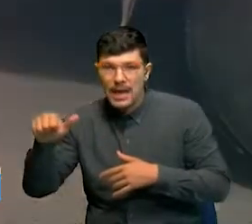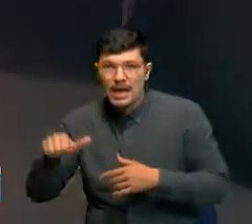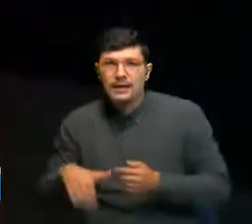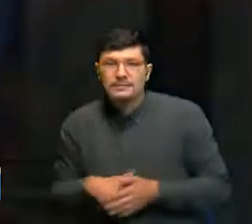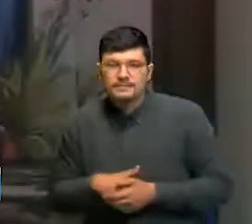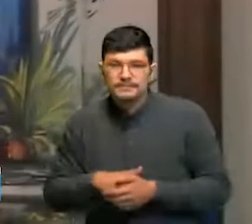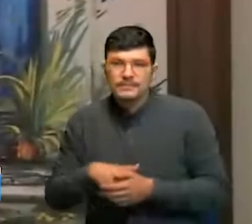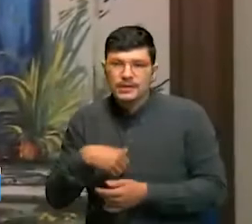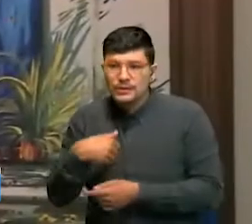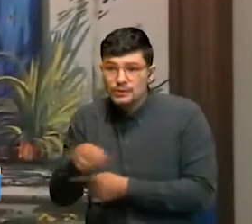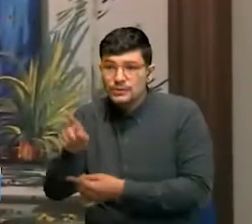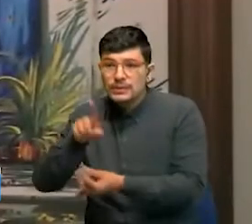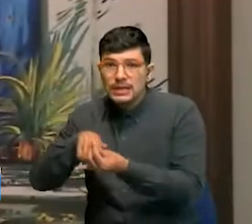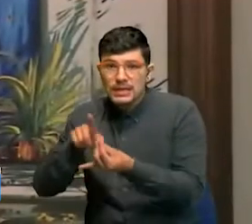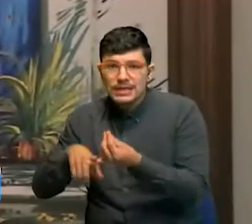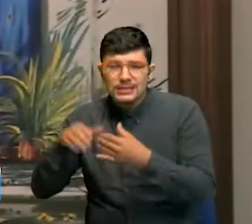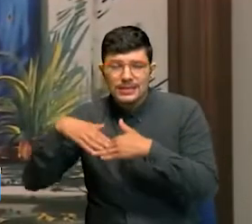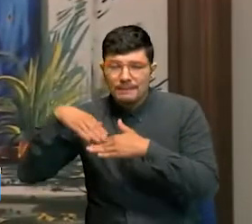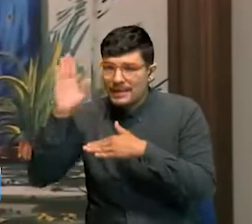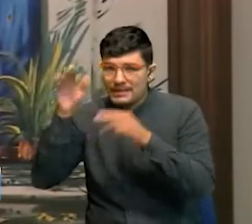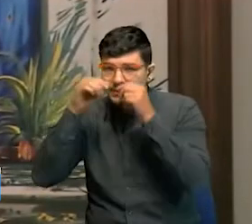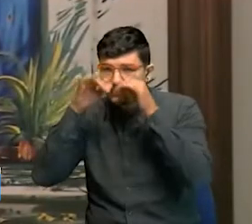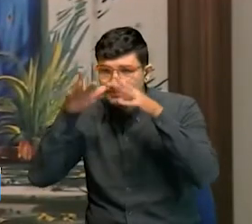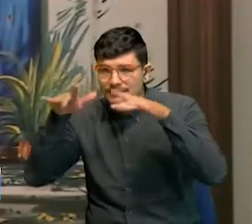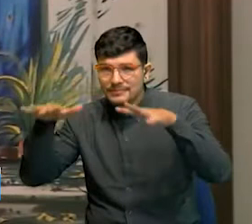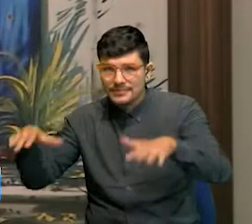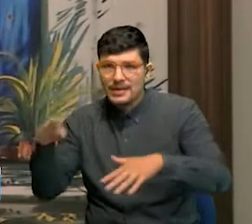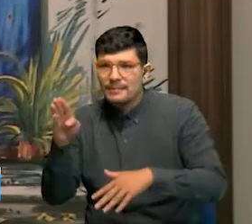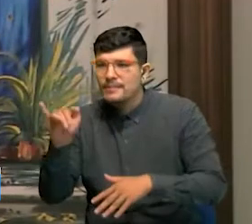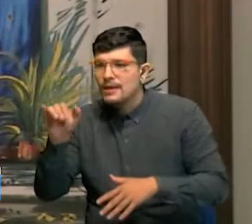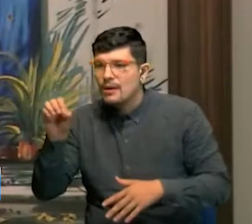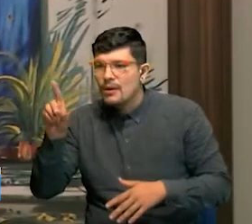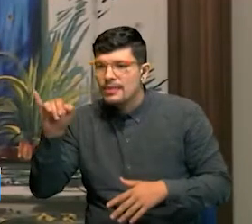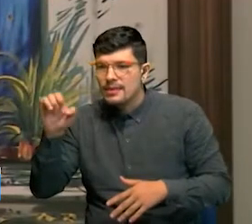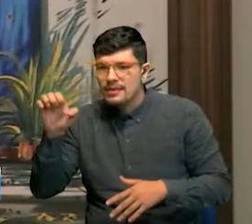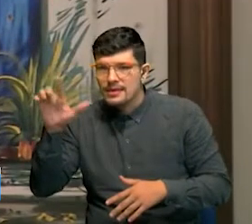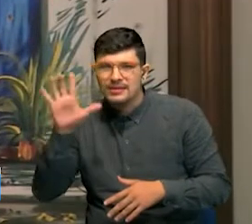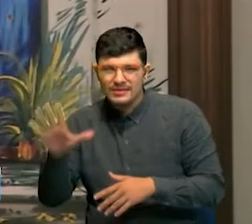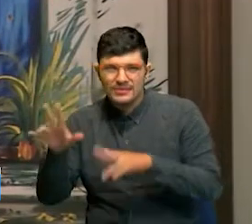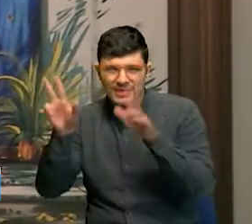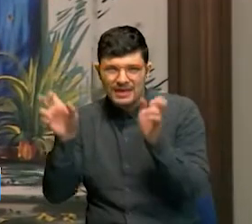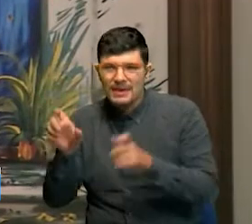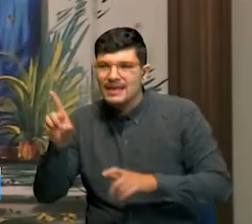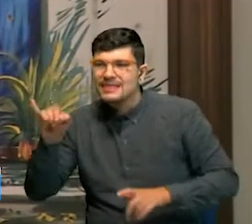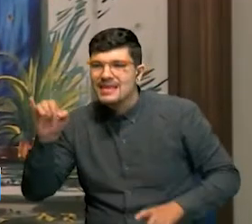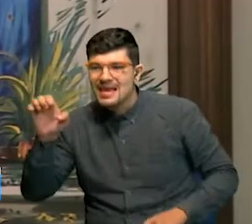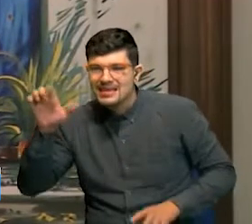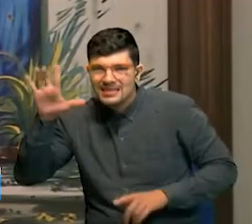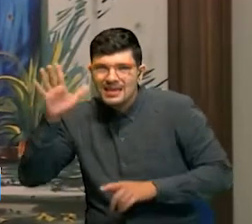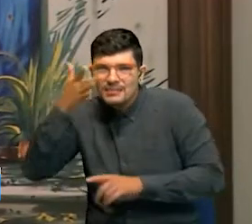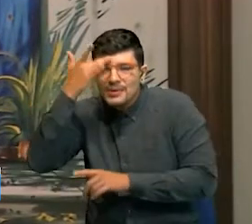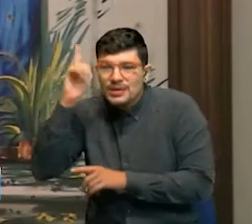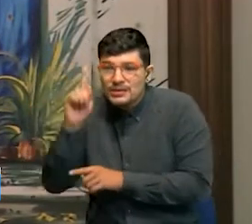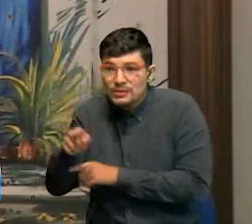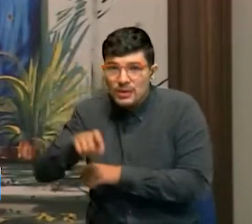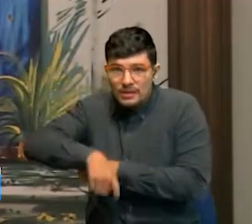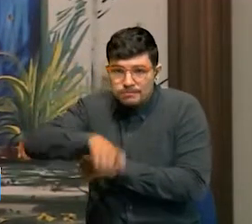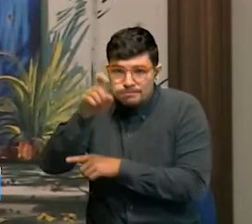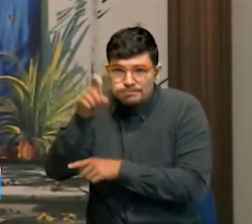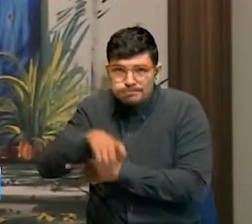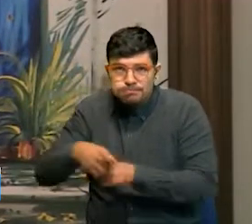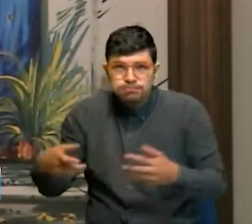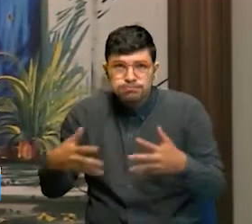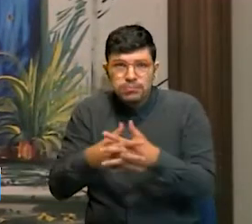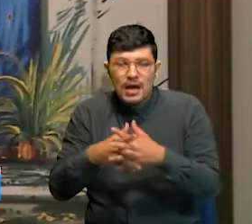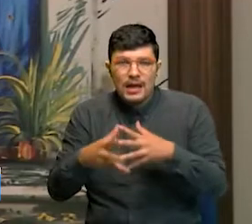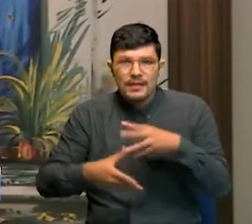En este caso, el más contaminante es el biodiesel, el tema en el diésel exactamente, por la composición de las partes por millón de azufre que